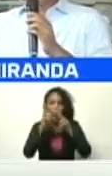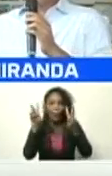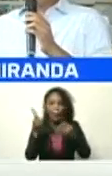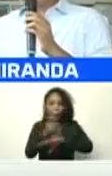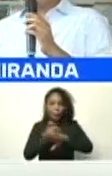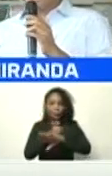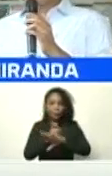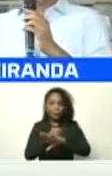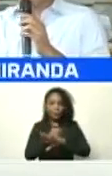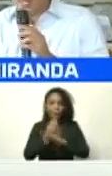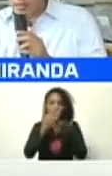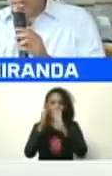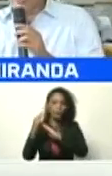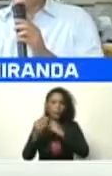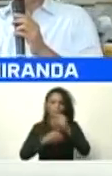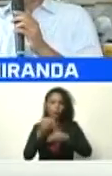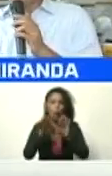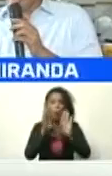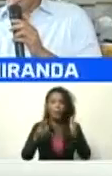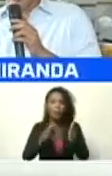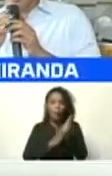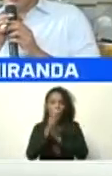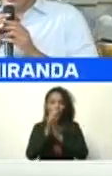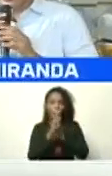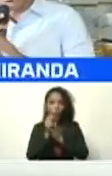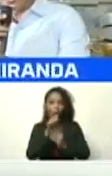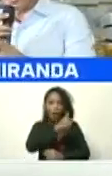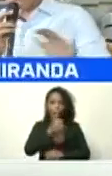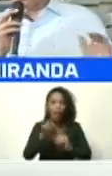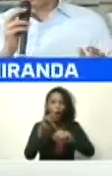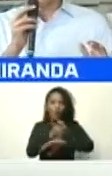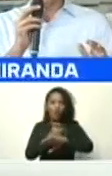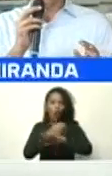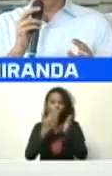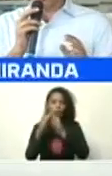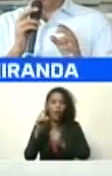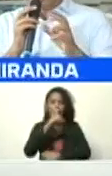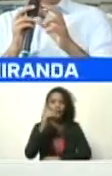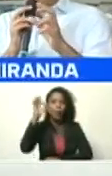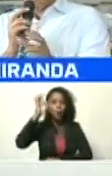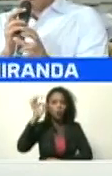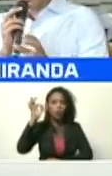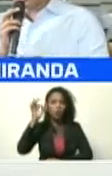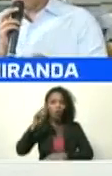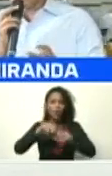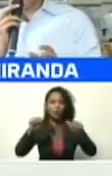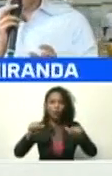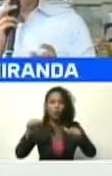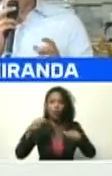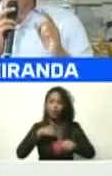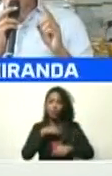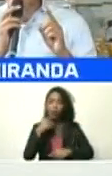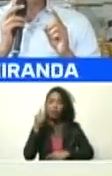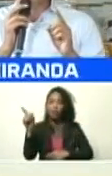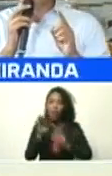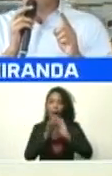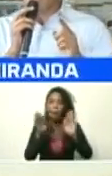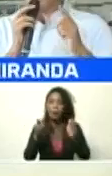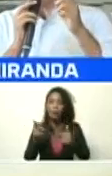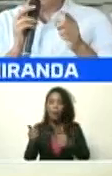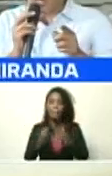comunitario, creamos las mesas de emprendimiento en cada gobierno comunitario, en el 100% del territorio. Y le estamos diciendo a estas mesas de emprendimiento